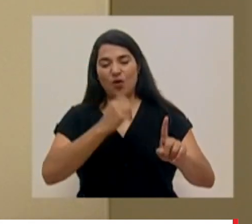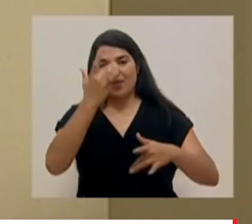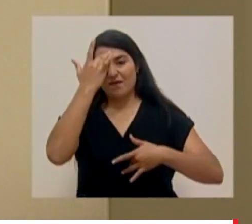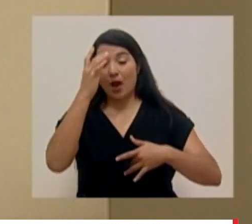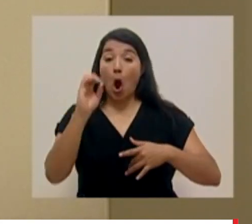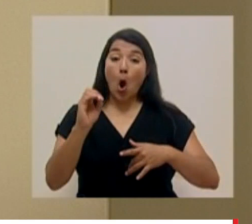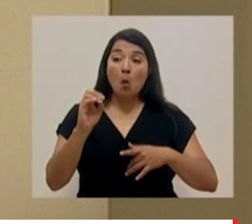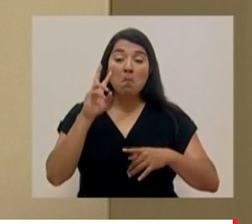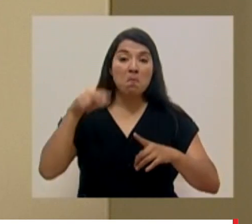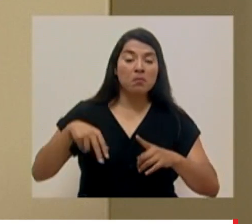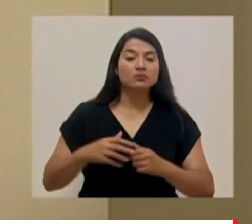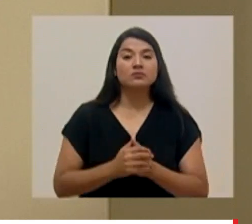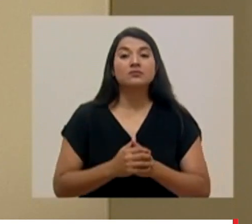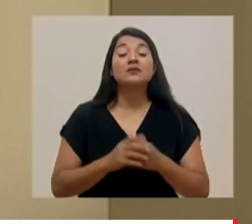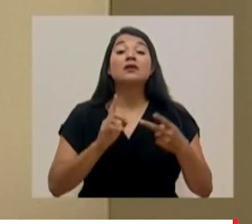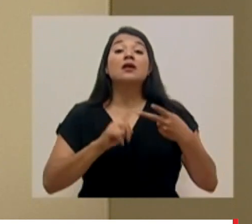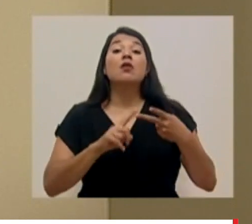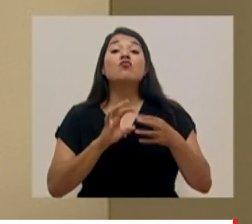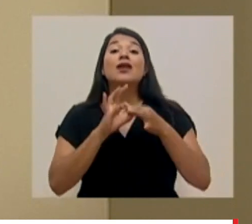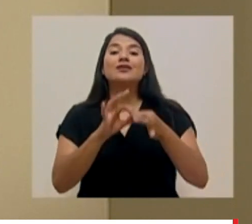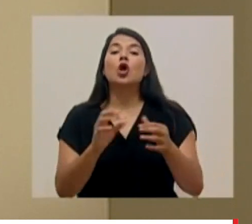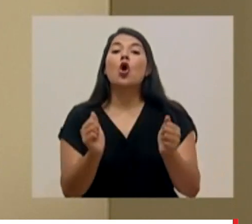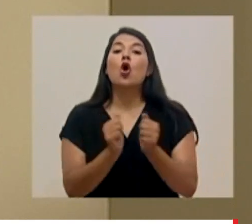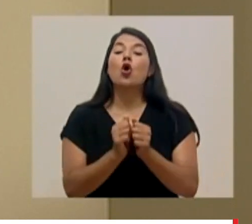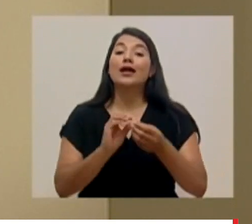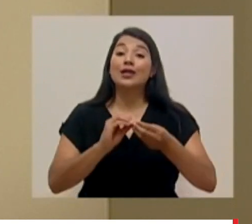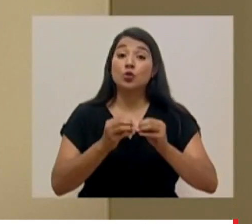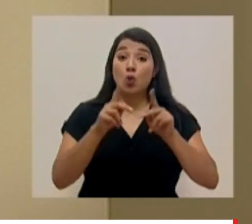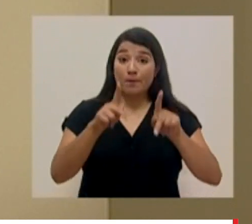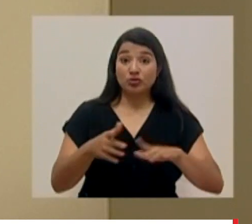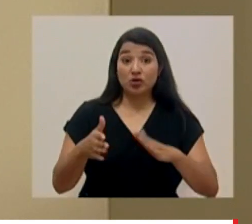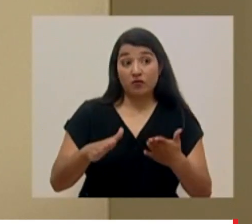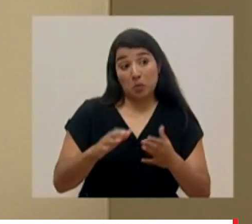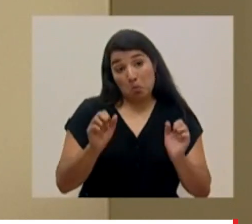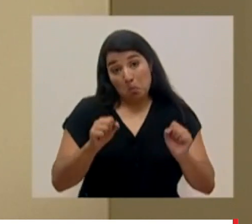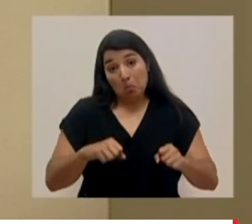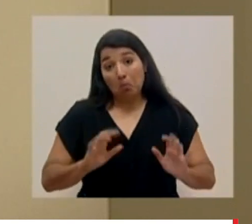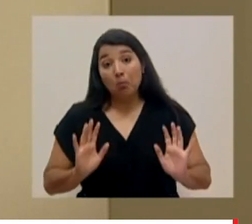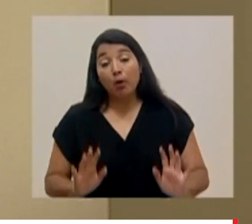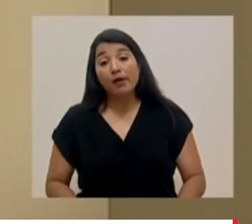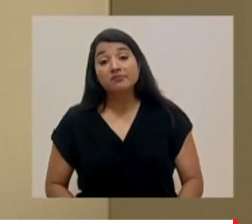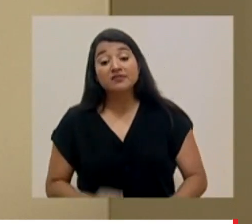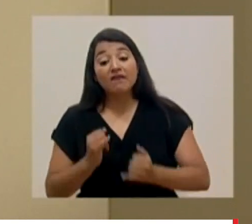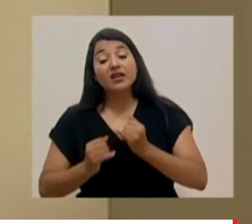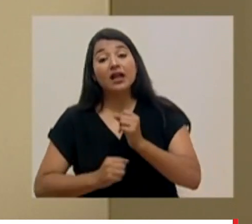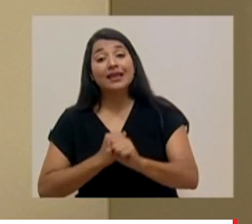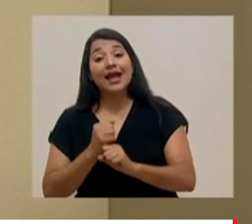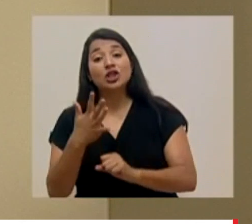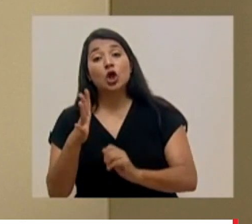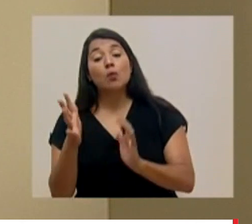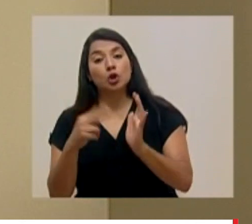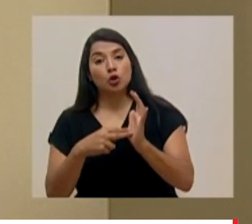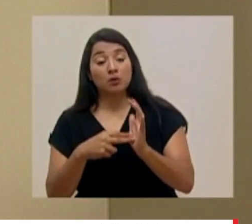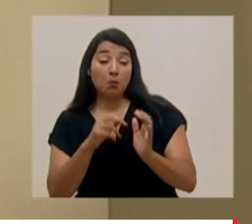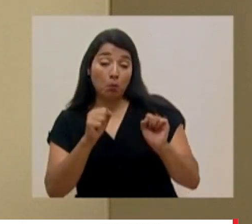con respecto a las proyecciones de fallecimientos, sí pueden ser. Ese número, si empieza a haber un aumento